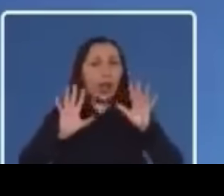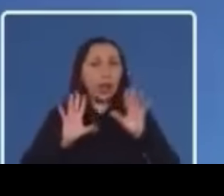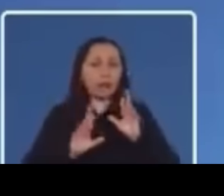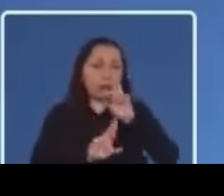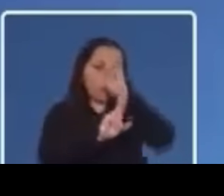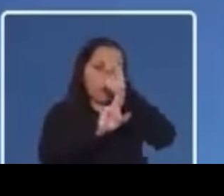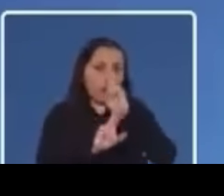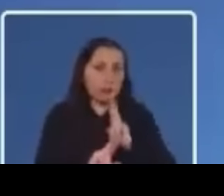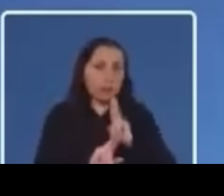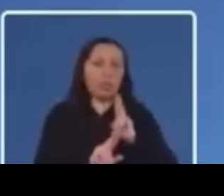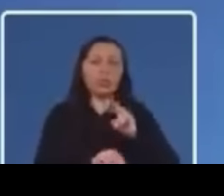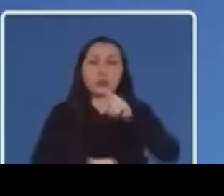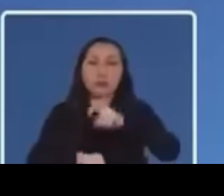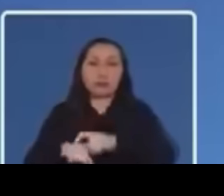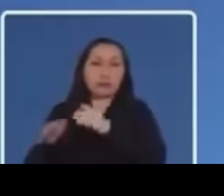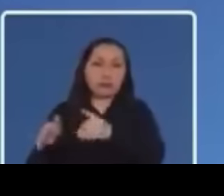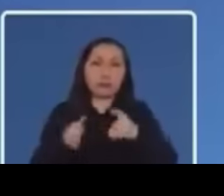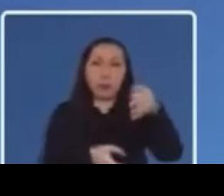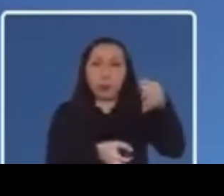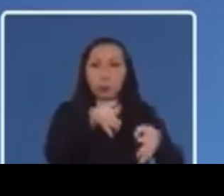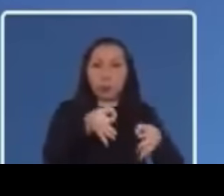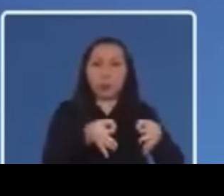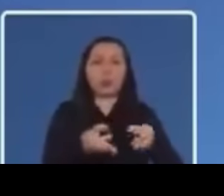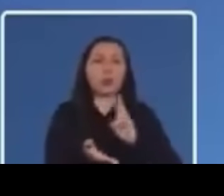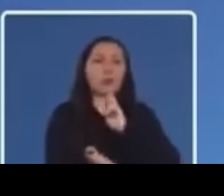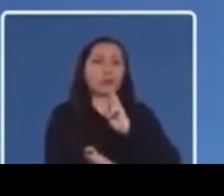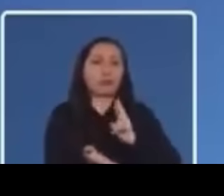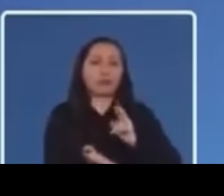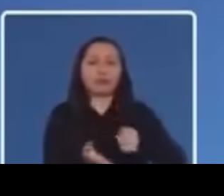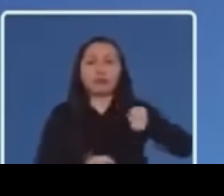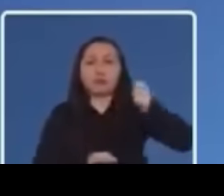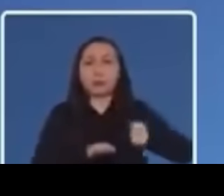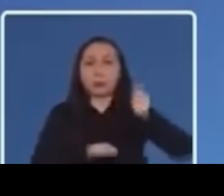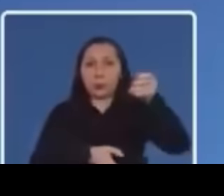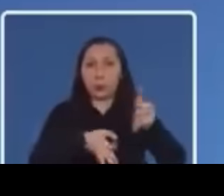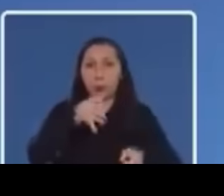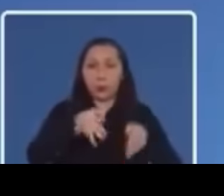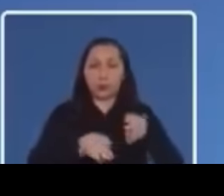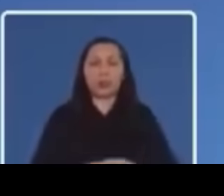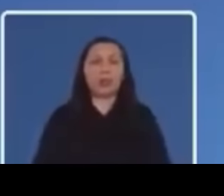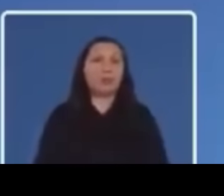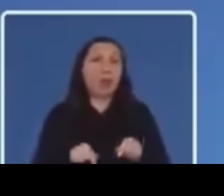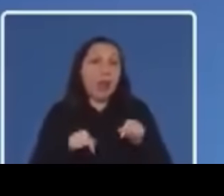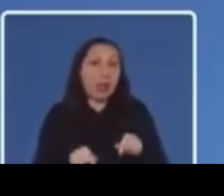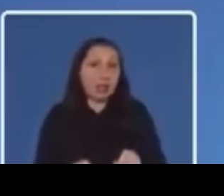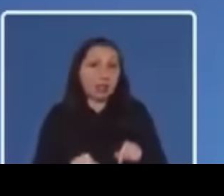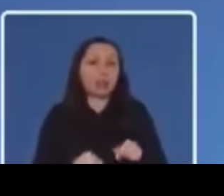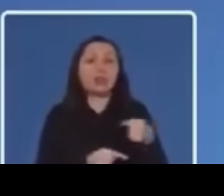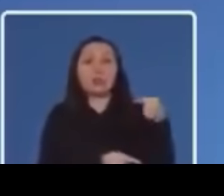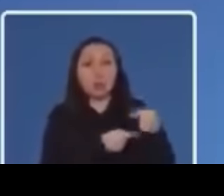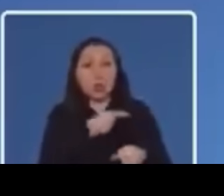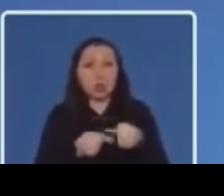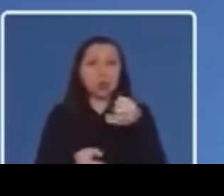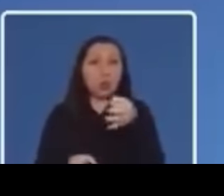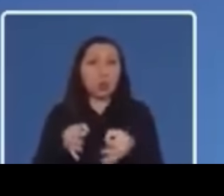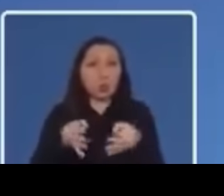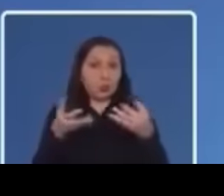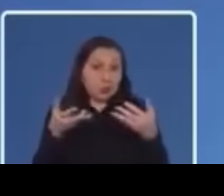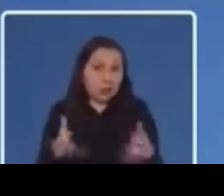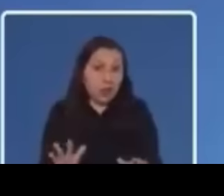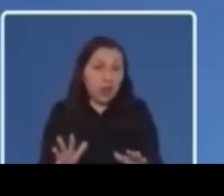en respetar las instancias judiciales y las resoluciones de las instancias judiciales eh aquí hubo un proceso judicial